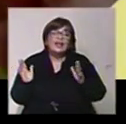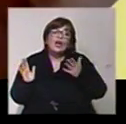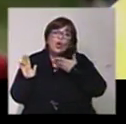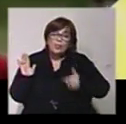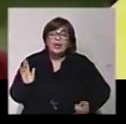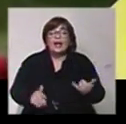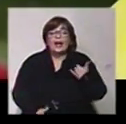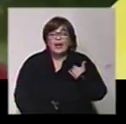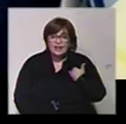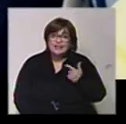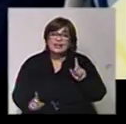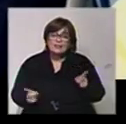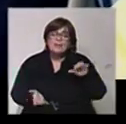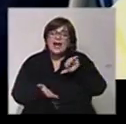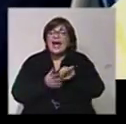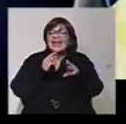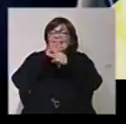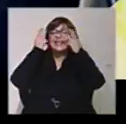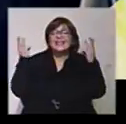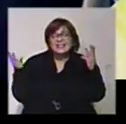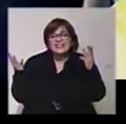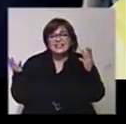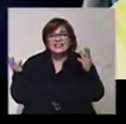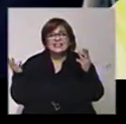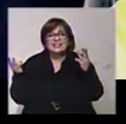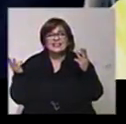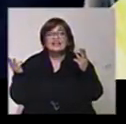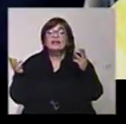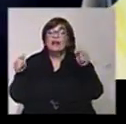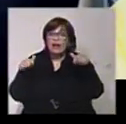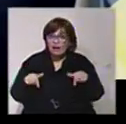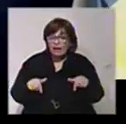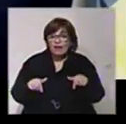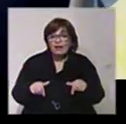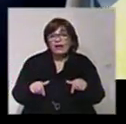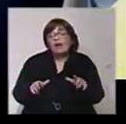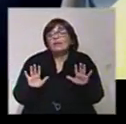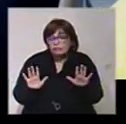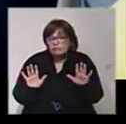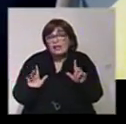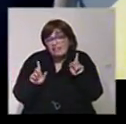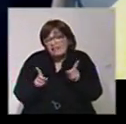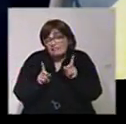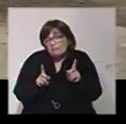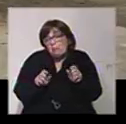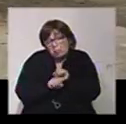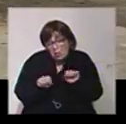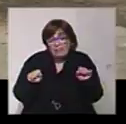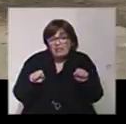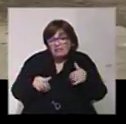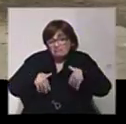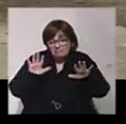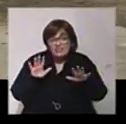gobierno mismo, del país en general, ¿no? Era algo para hacer. Entonces